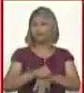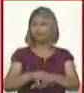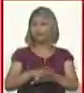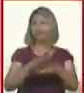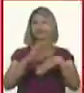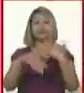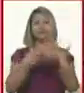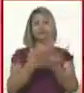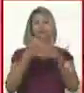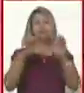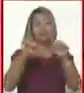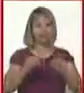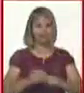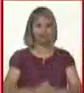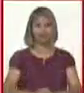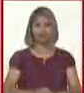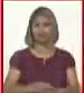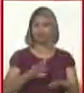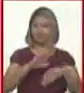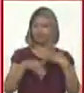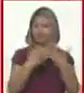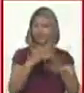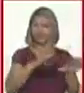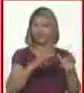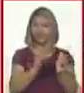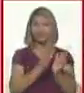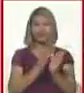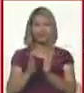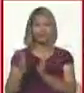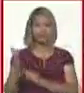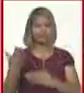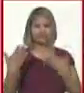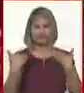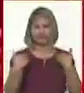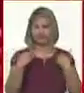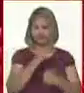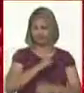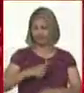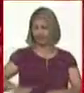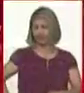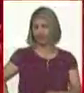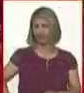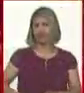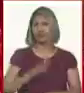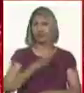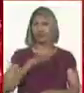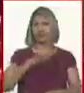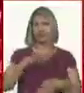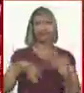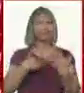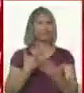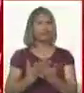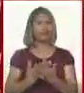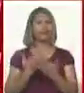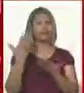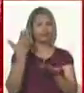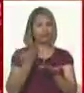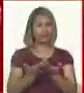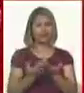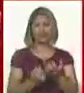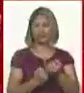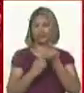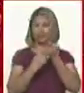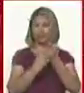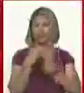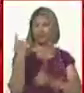Vamos a hacer todo lo posible para concatenar toda la agenda que tiene el alcalde y el consejo y todo el ejecutivo, pero estaremos aquí